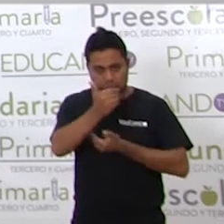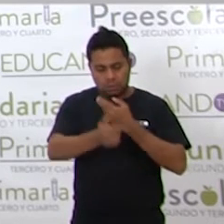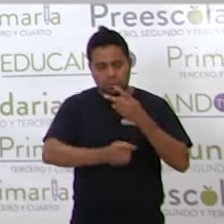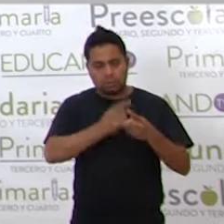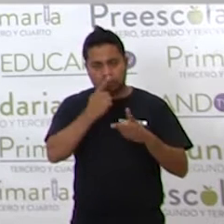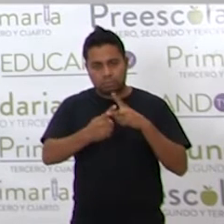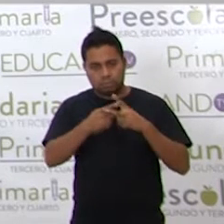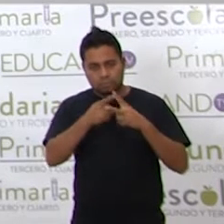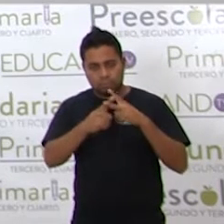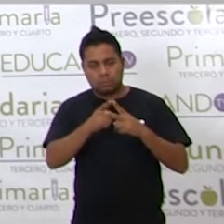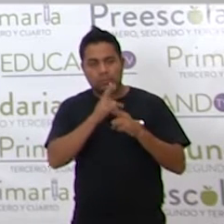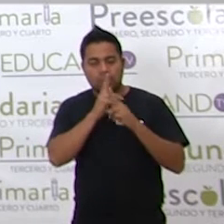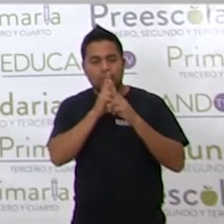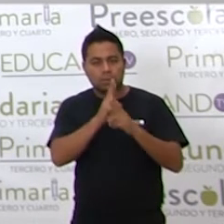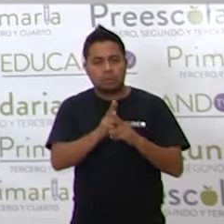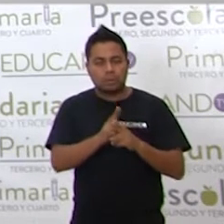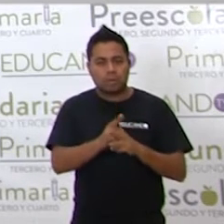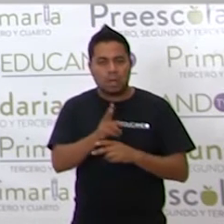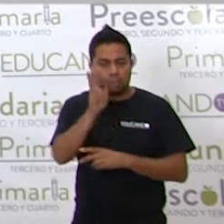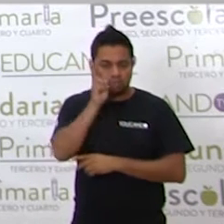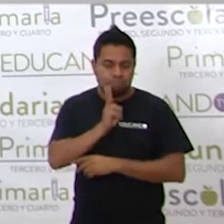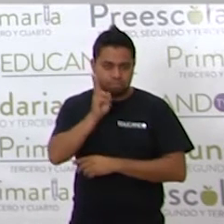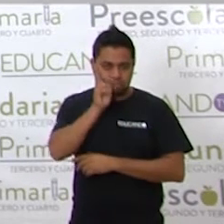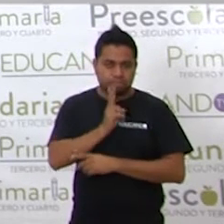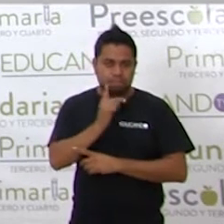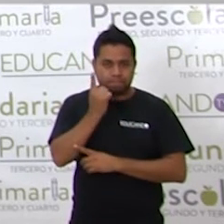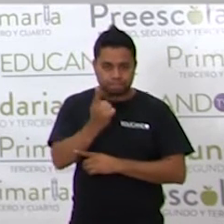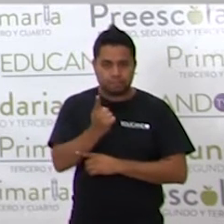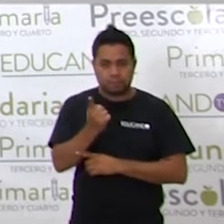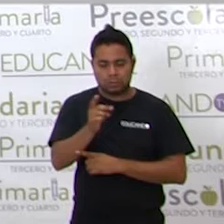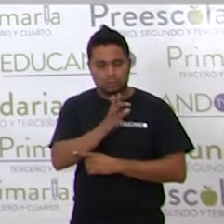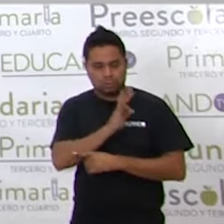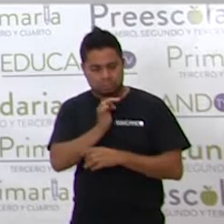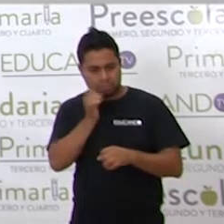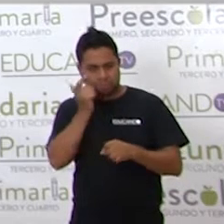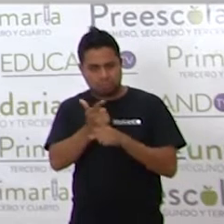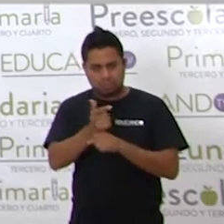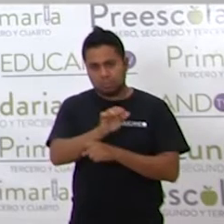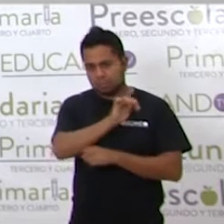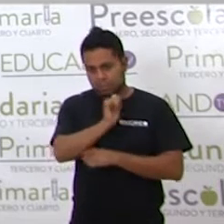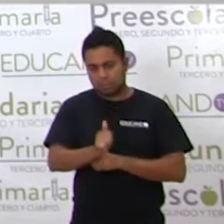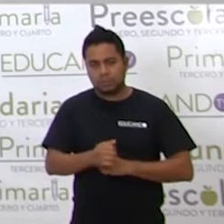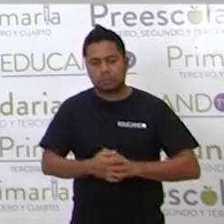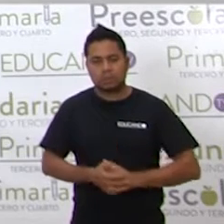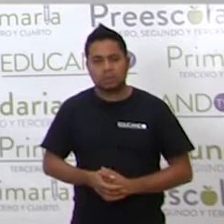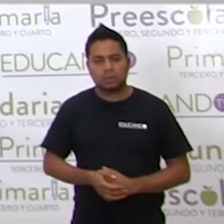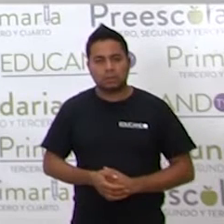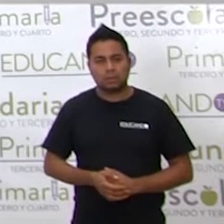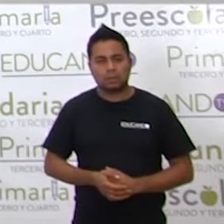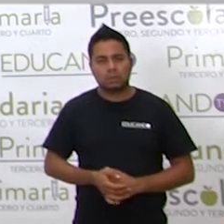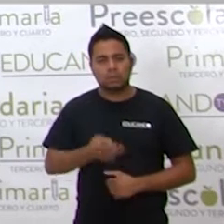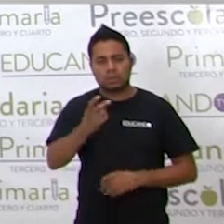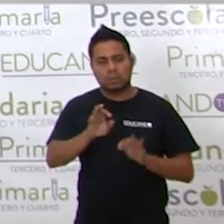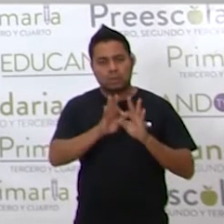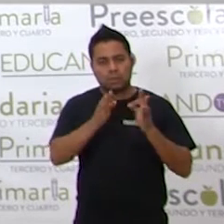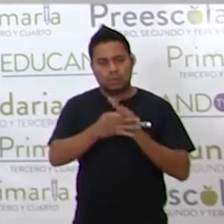solucionarlo. Vamos a ver uno y tú puedes descubrir otro, ¿eh? Esa es la magia de las matemáticas,